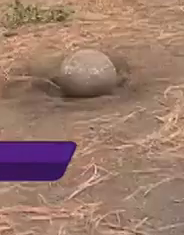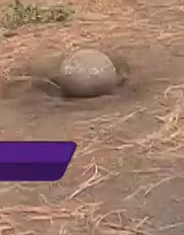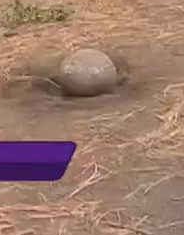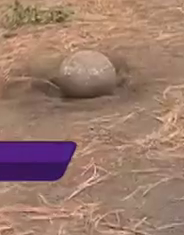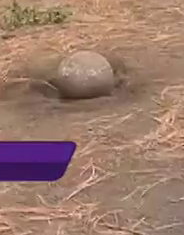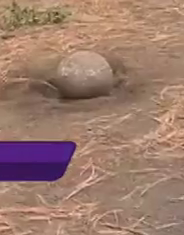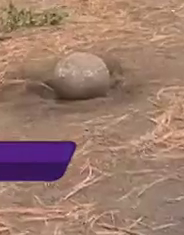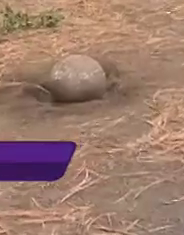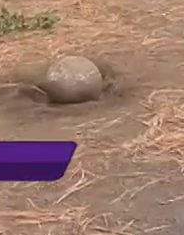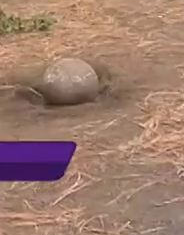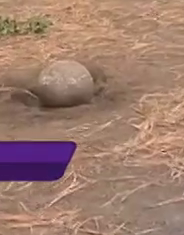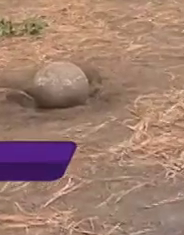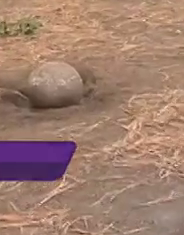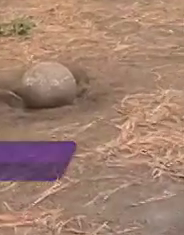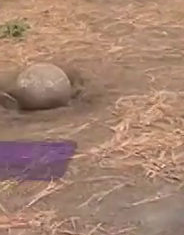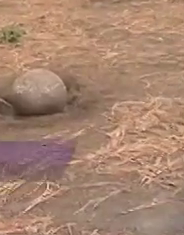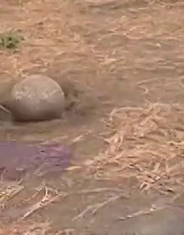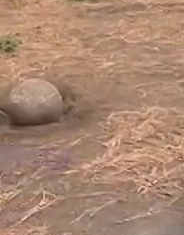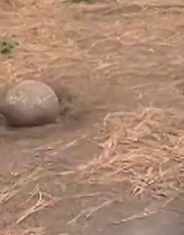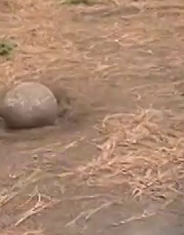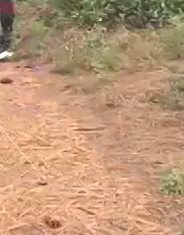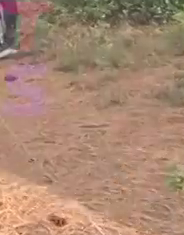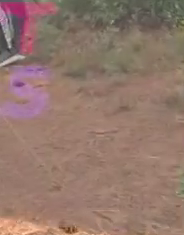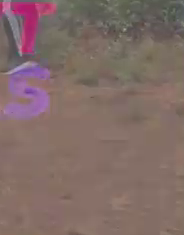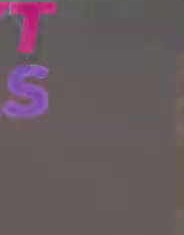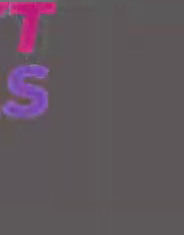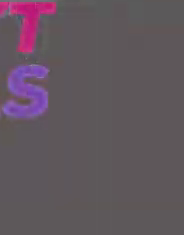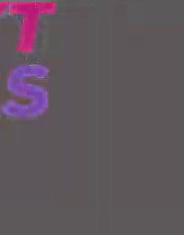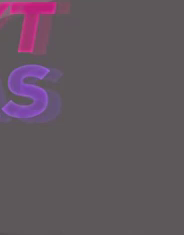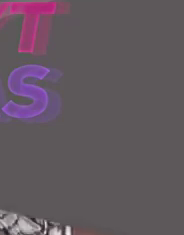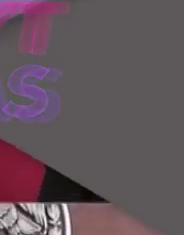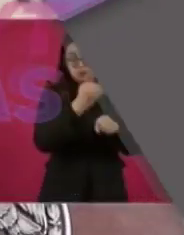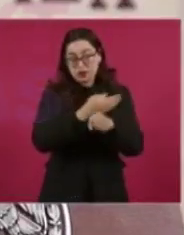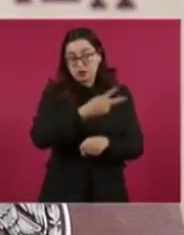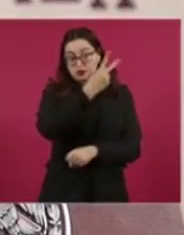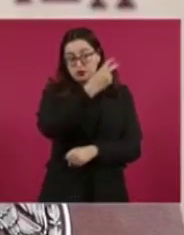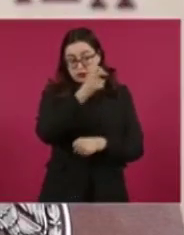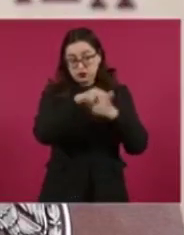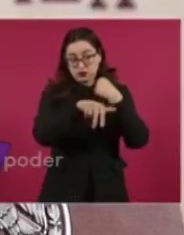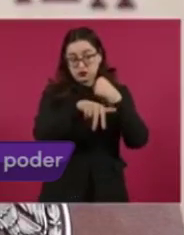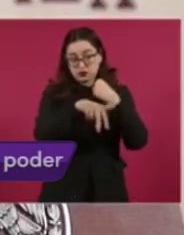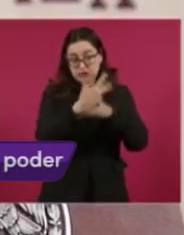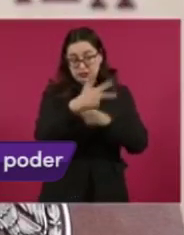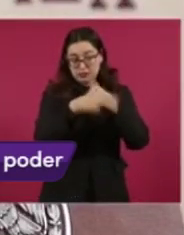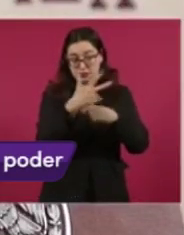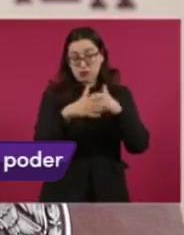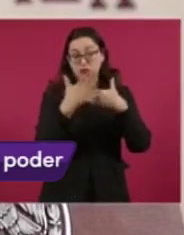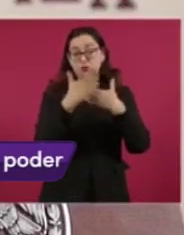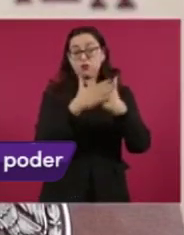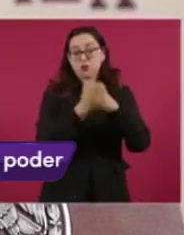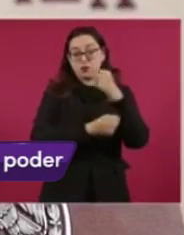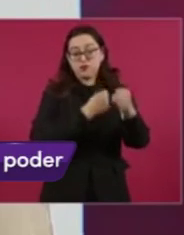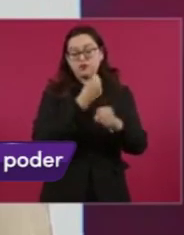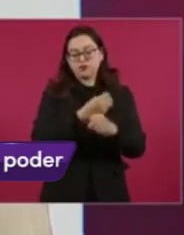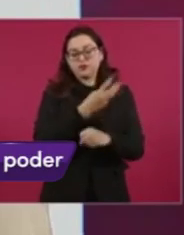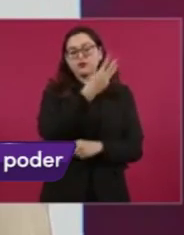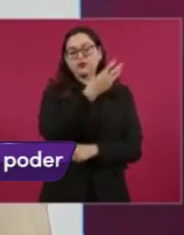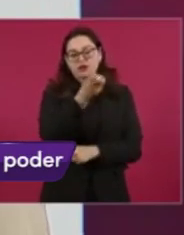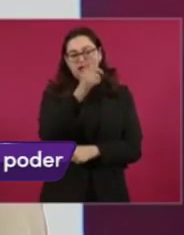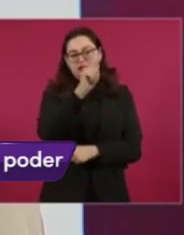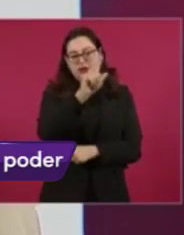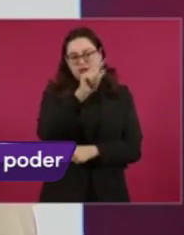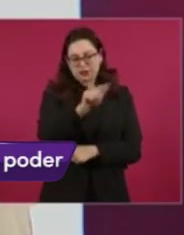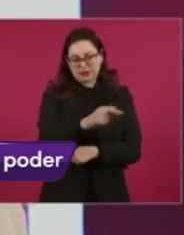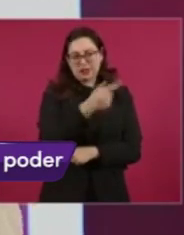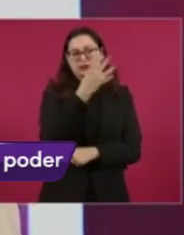resistencia en los obstáculos que la ruta presentó. El secretario del Trabajo y Previsión Social, Maratti Bolaños López,